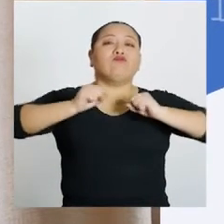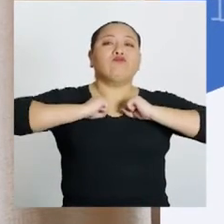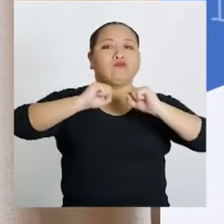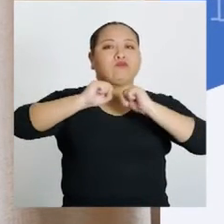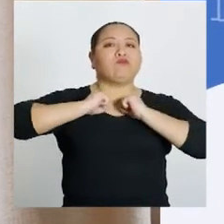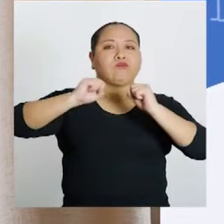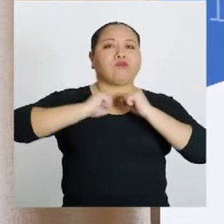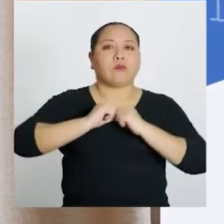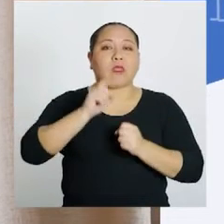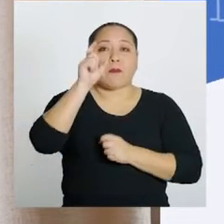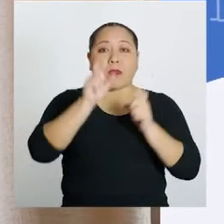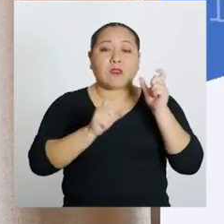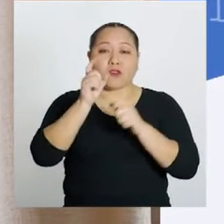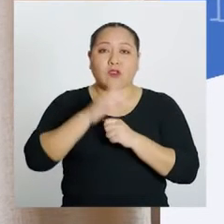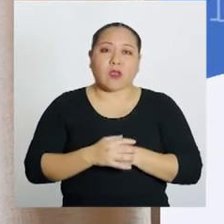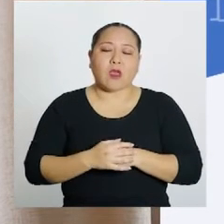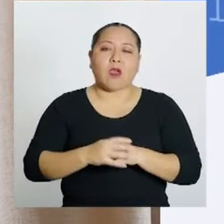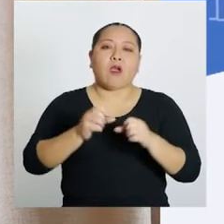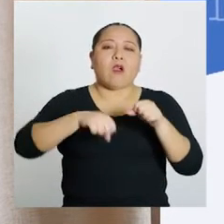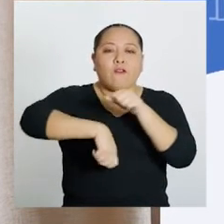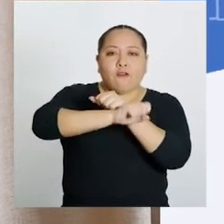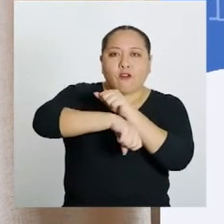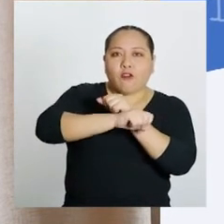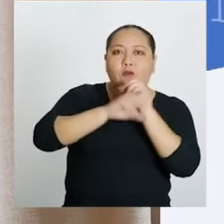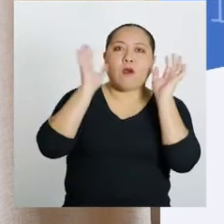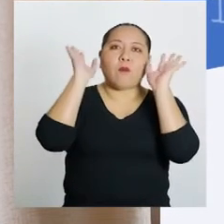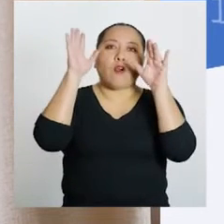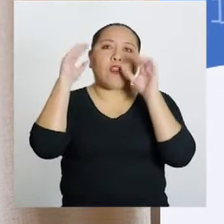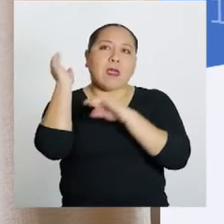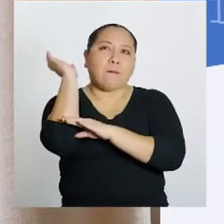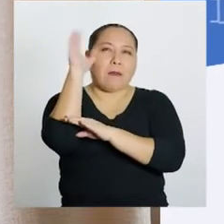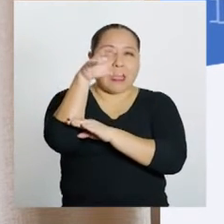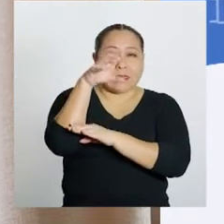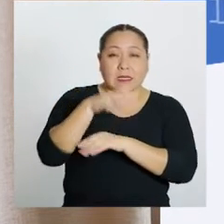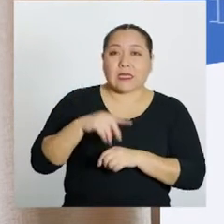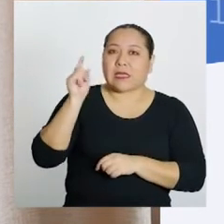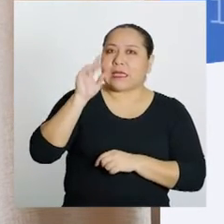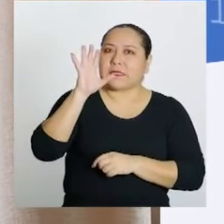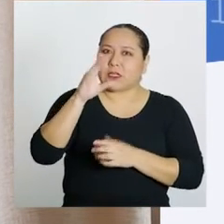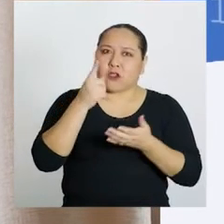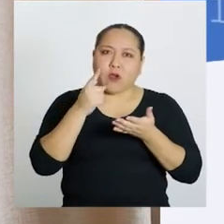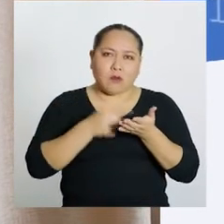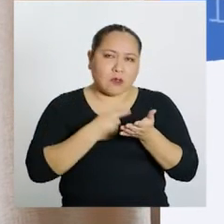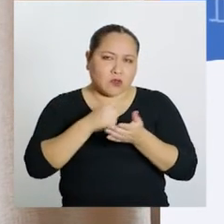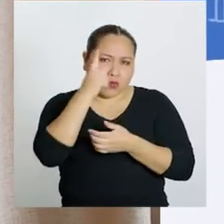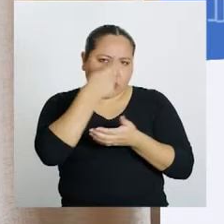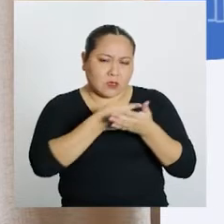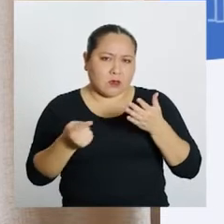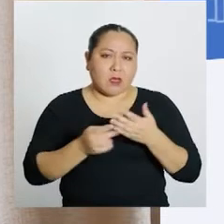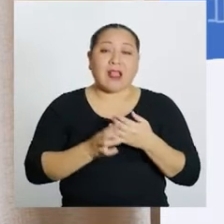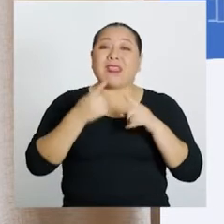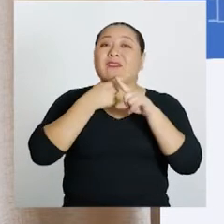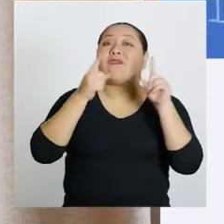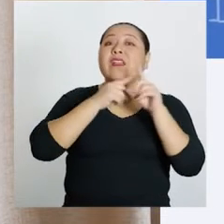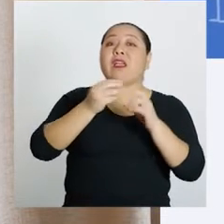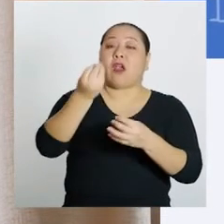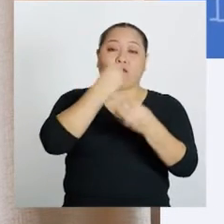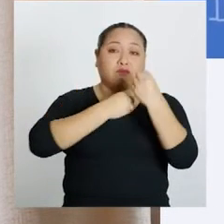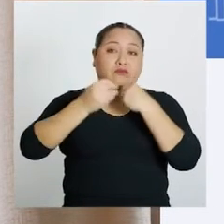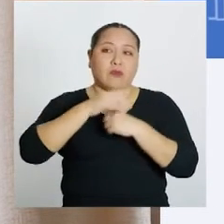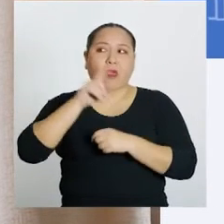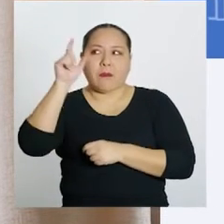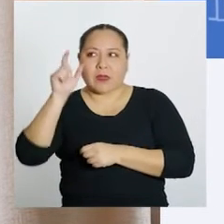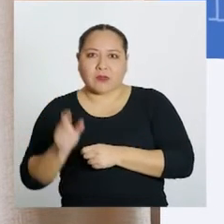física. Una persona que realiza fútbol, vóley, básquet 5 veces por semana tiene requerimientos muy distintos a los de una persona